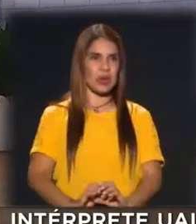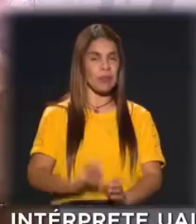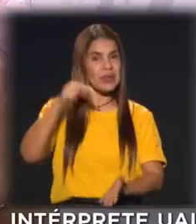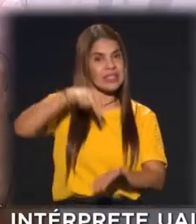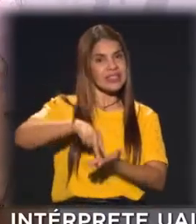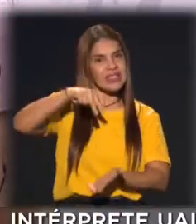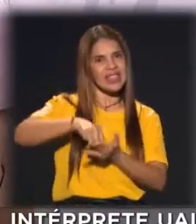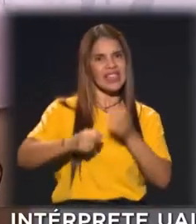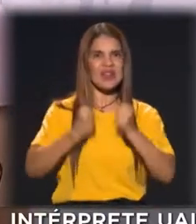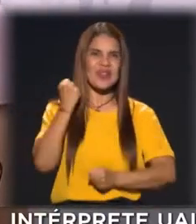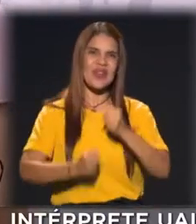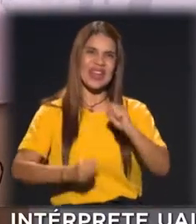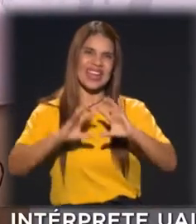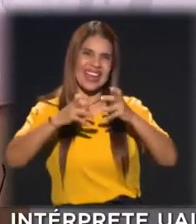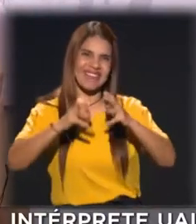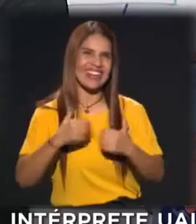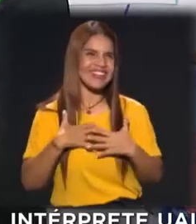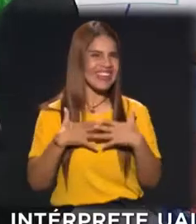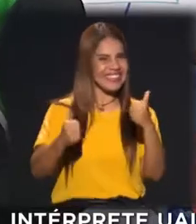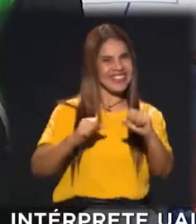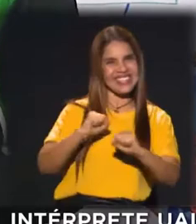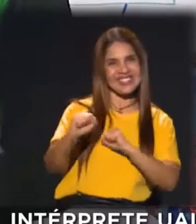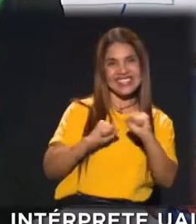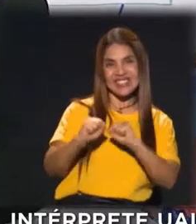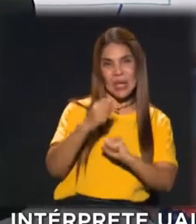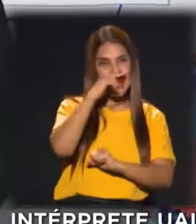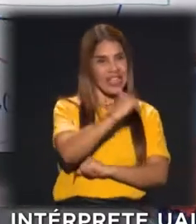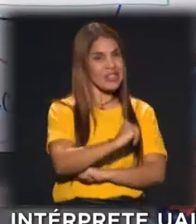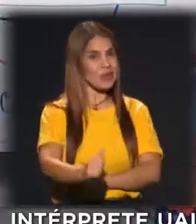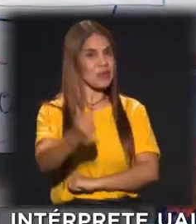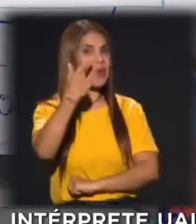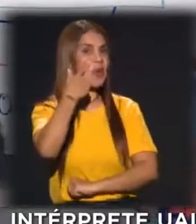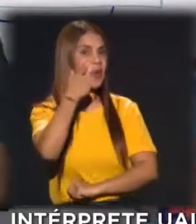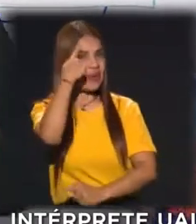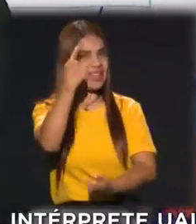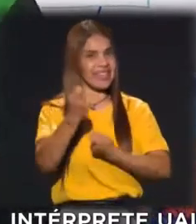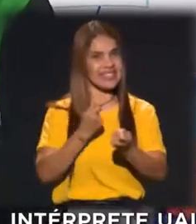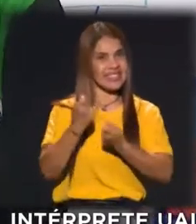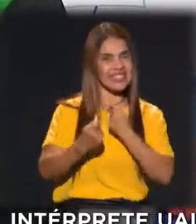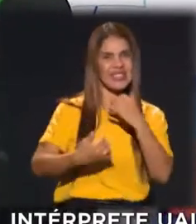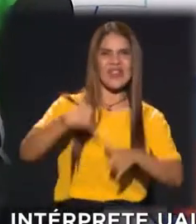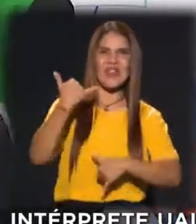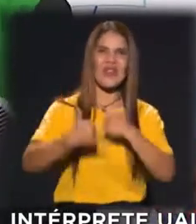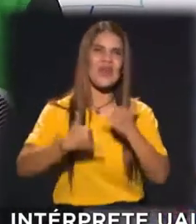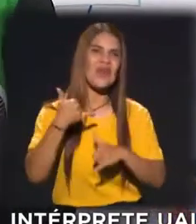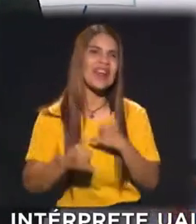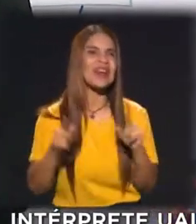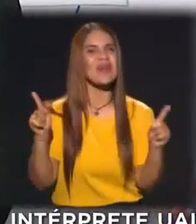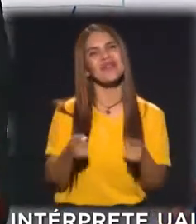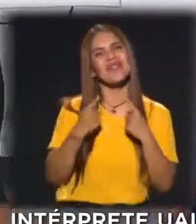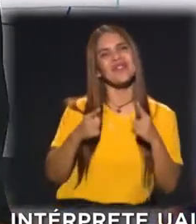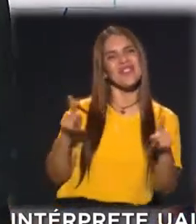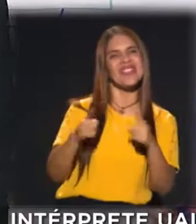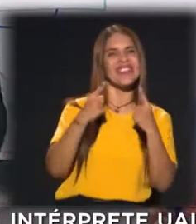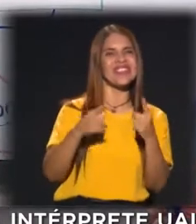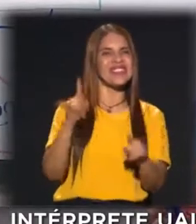Saltar, correr, jugar al balón me hace feliz, me hace mover. Así que los niños, esa es la estrategia, desde el juego, desde la música.